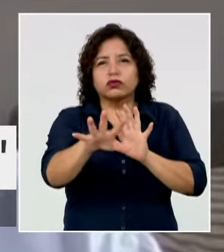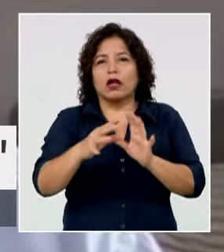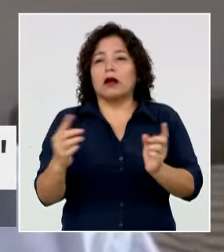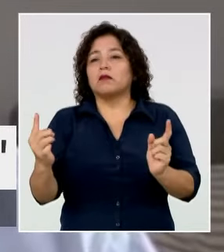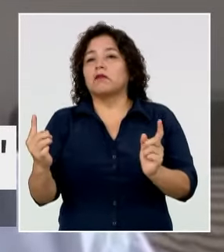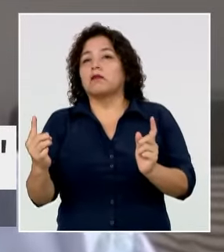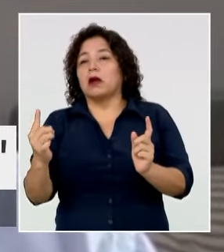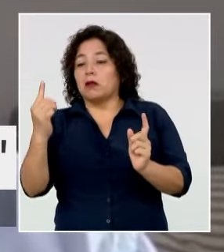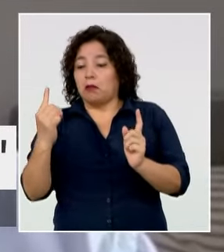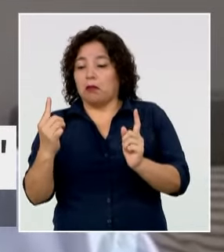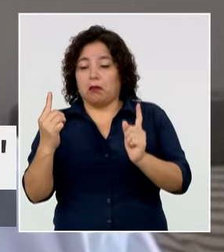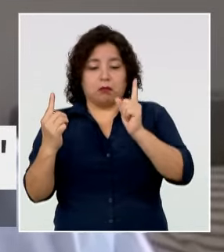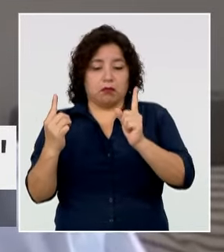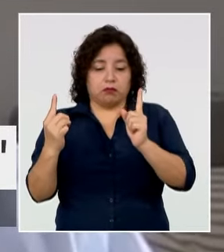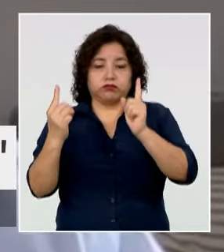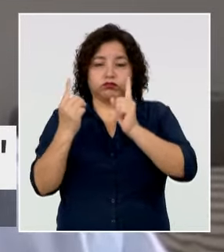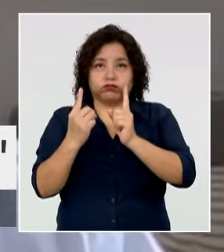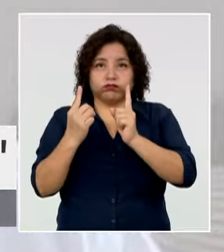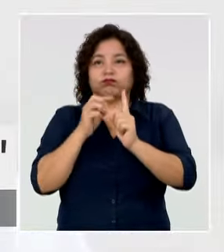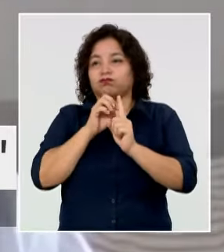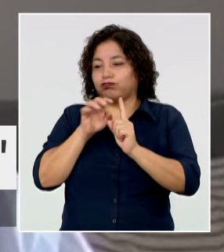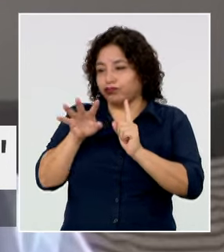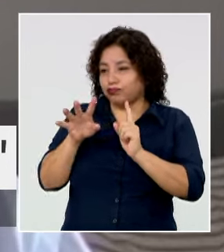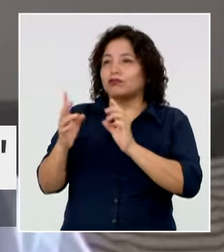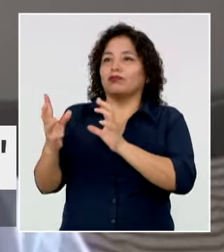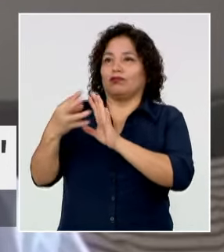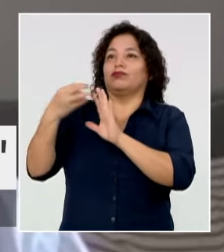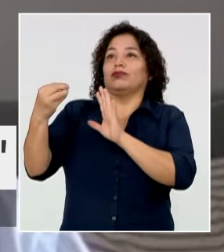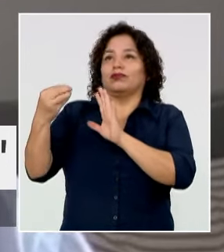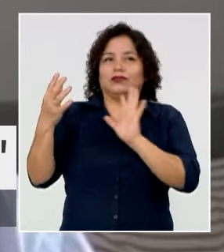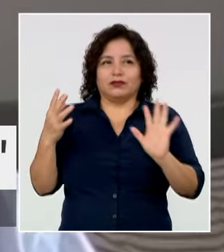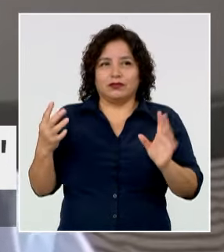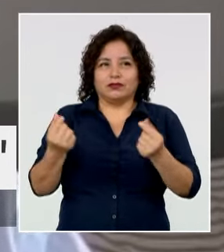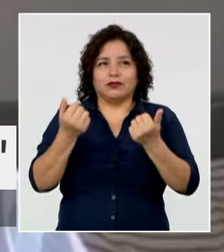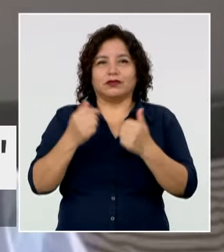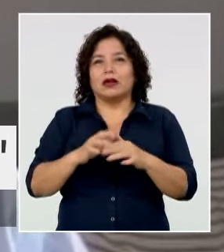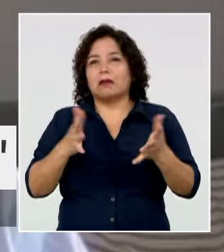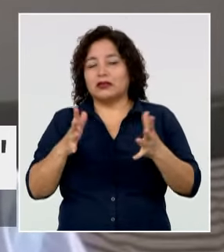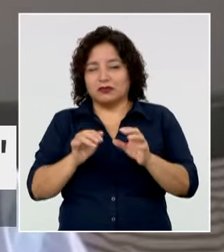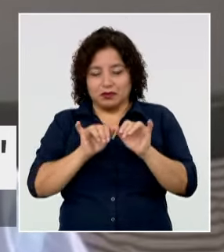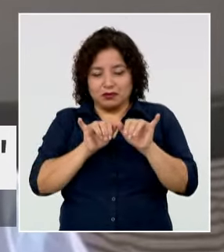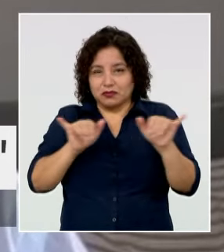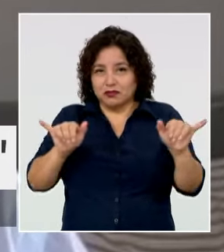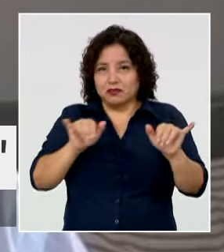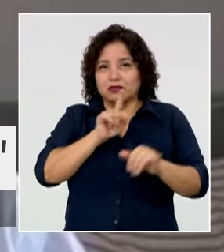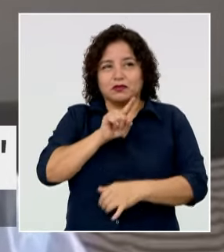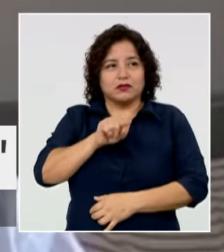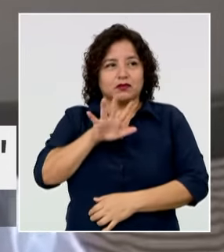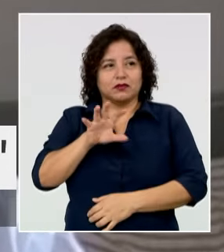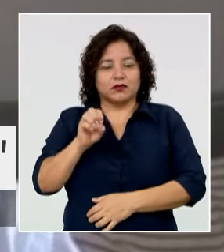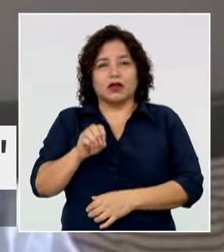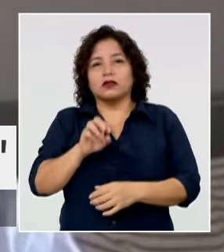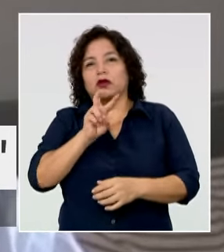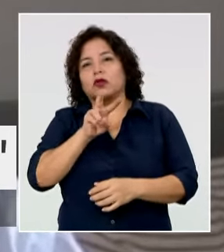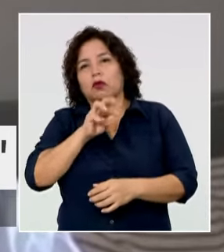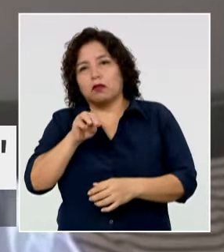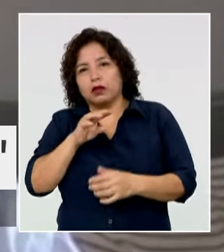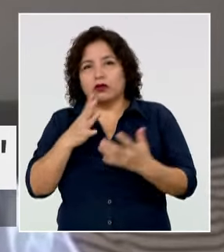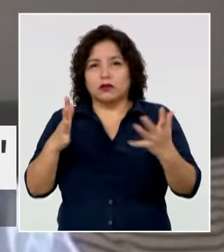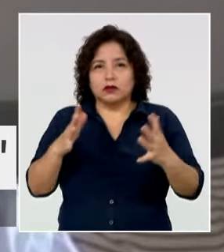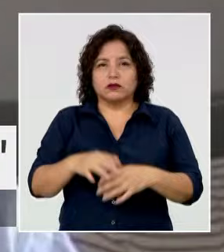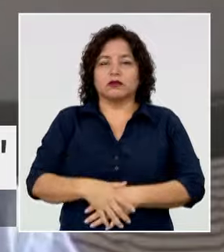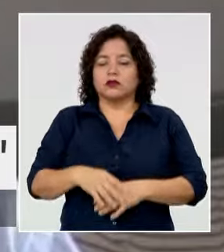más o menos cercano. Vale decir, una distancia de entre 1,50 m hasta 2 m como máximo.